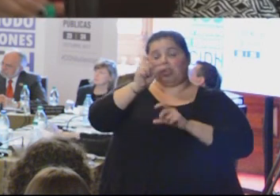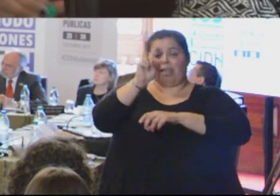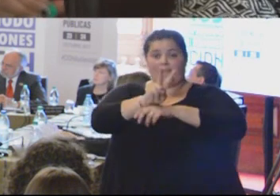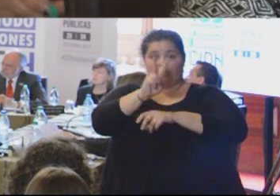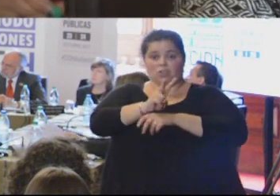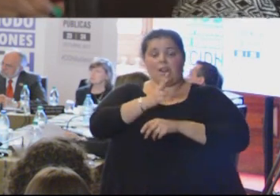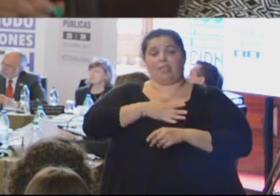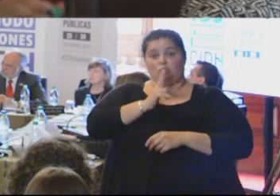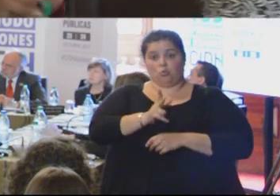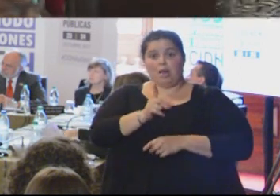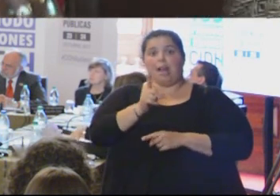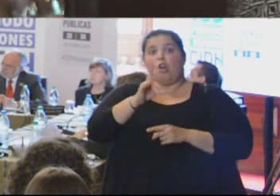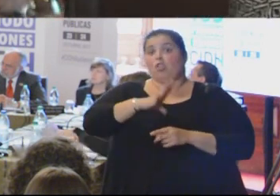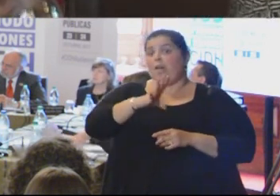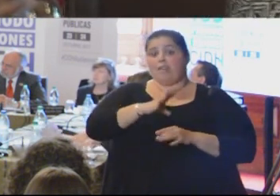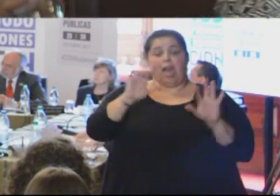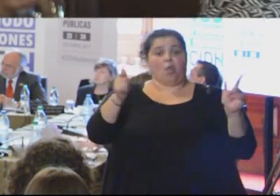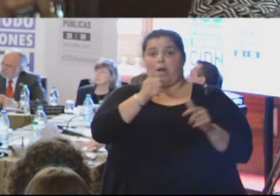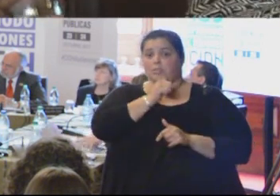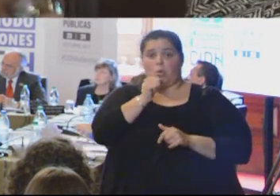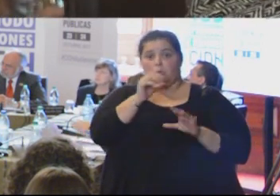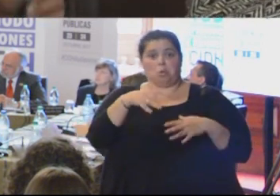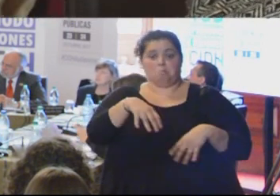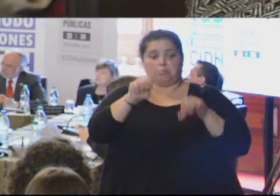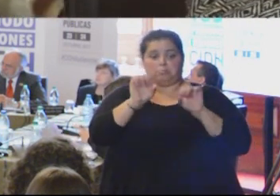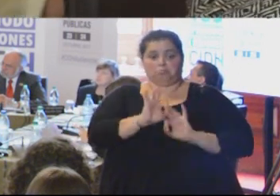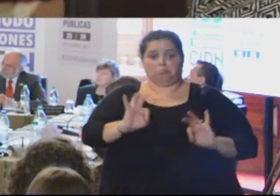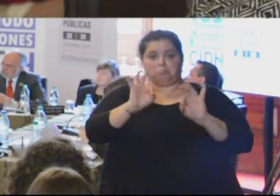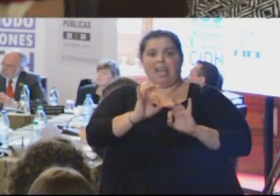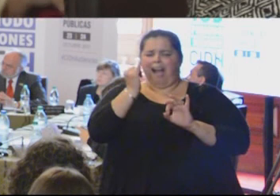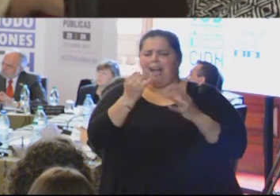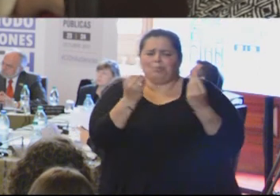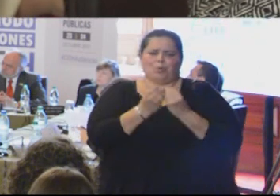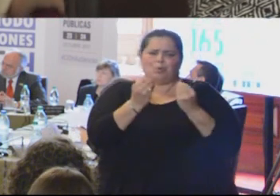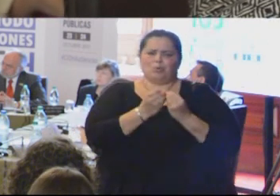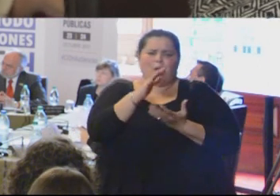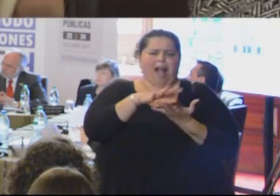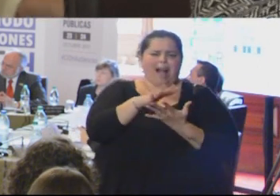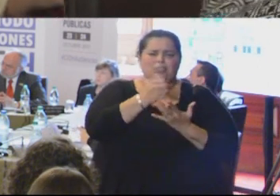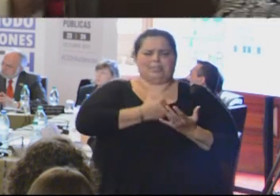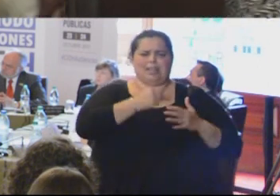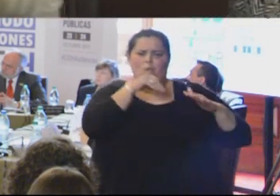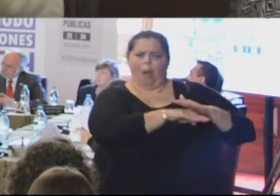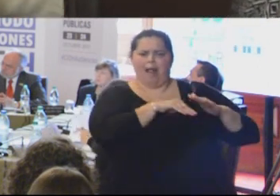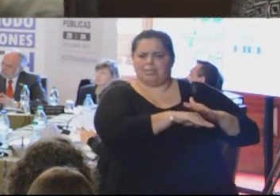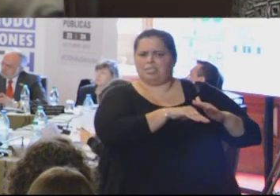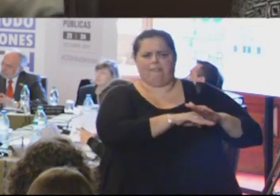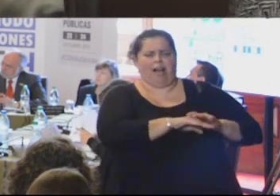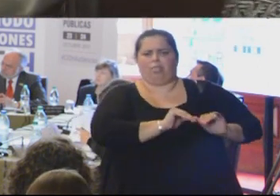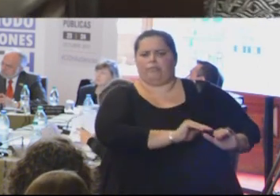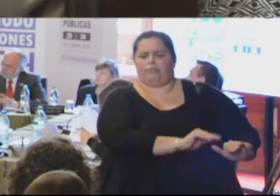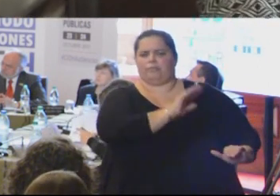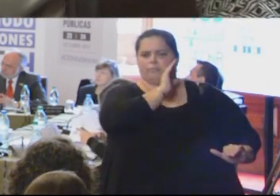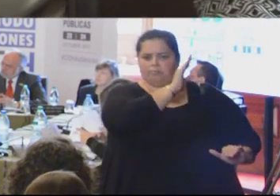impunidad y es una cifra altísima los casos archivados que nos gustaría que cuando revisarán las cifras mirarán que la